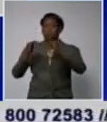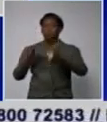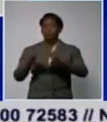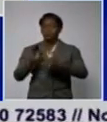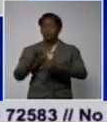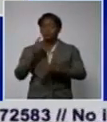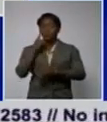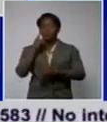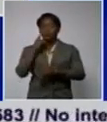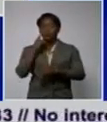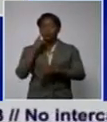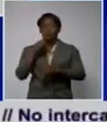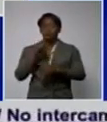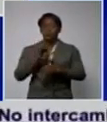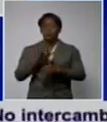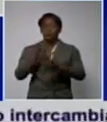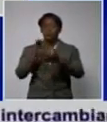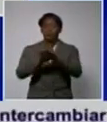después de Melena del Sur,